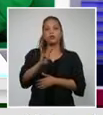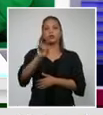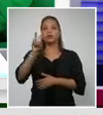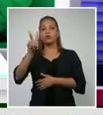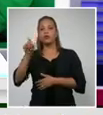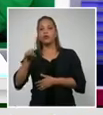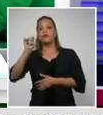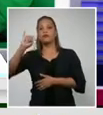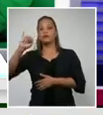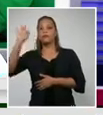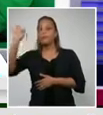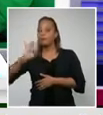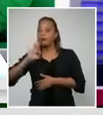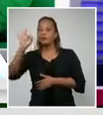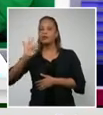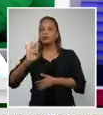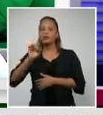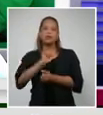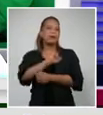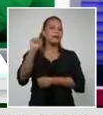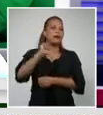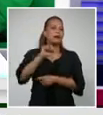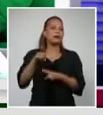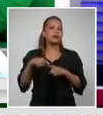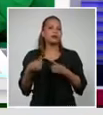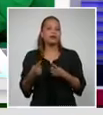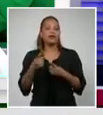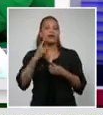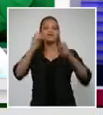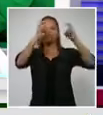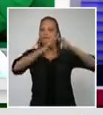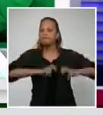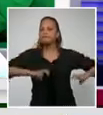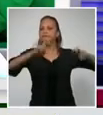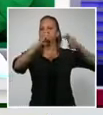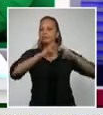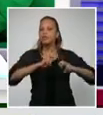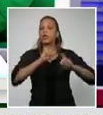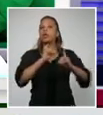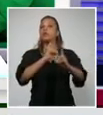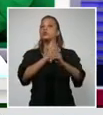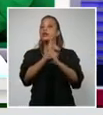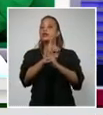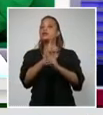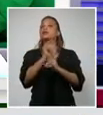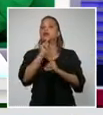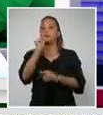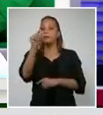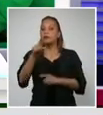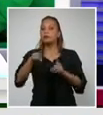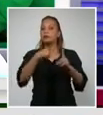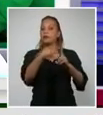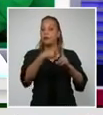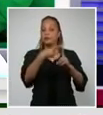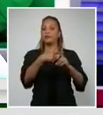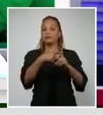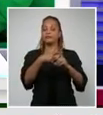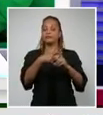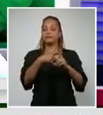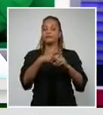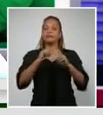92,6% se ha logrado mediante el estudio de los contactos de casos positivos. Por lo tanto, lo que